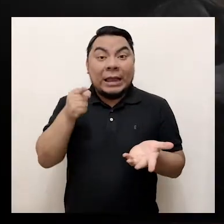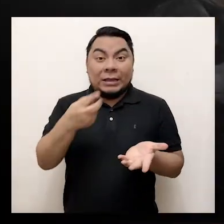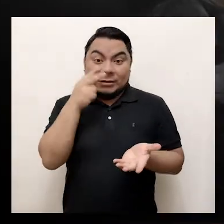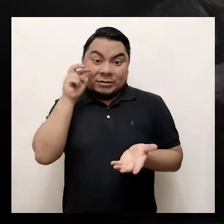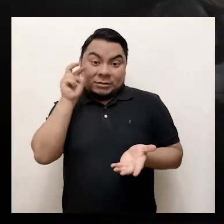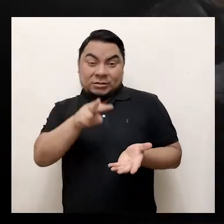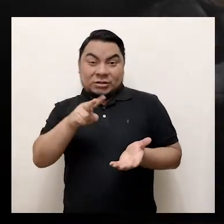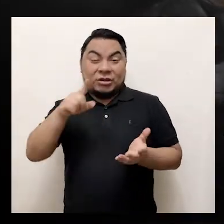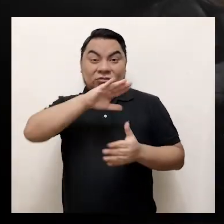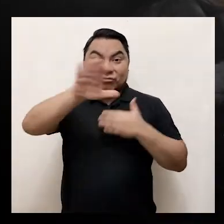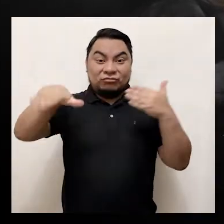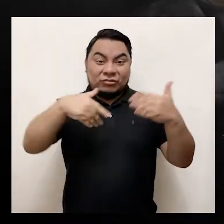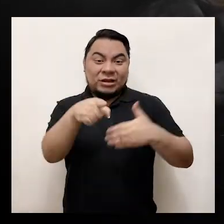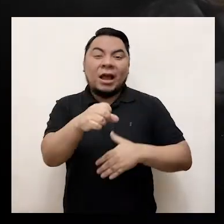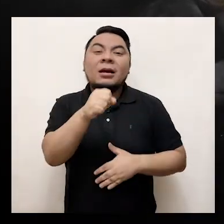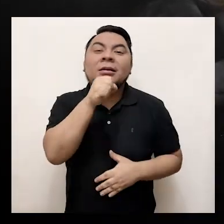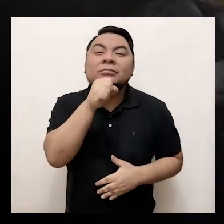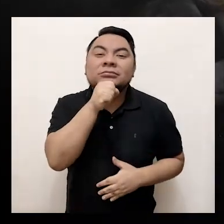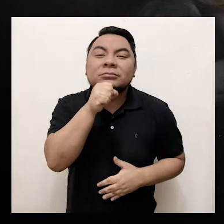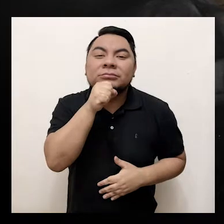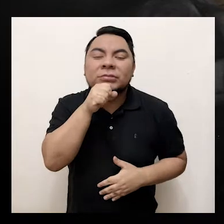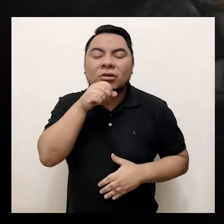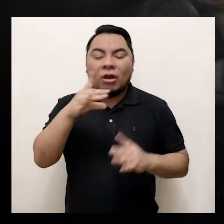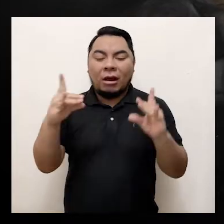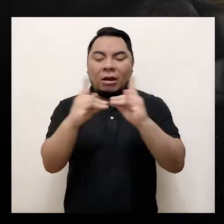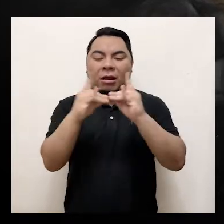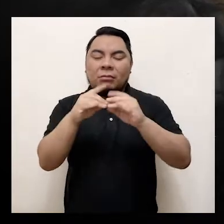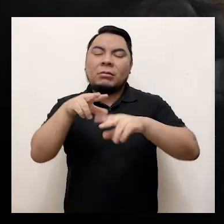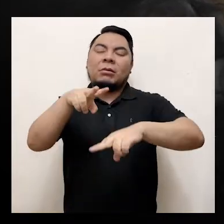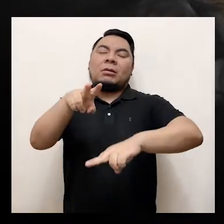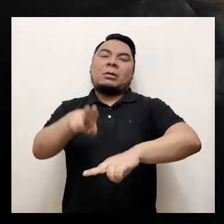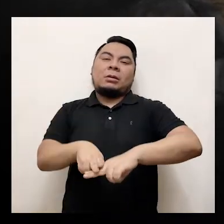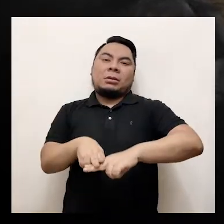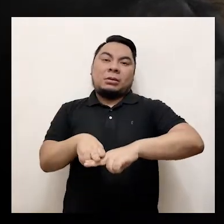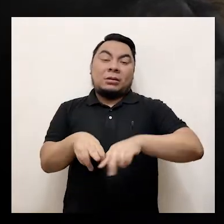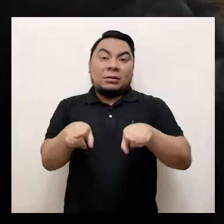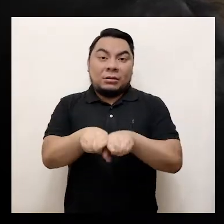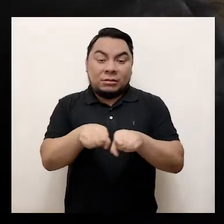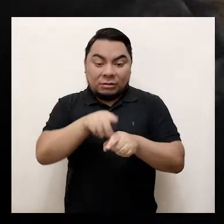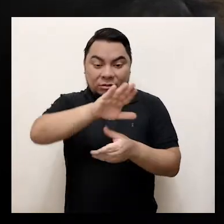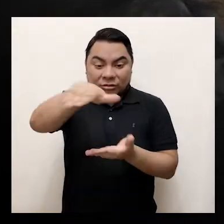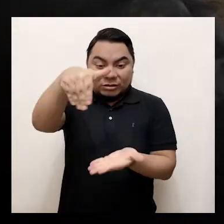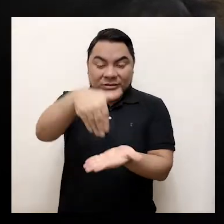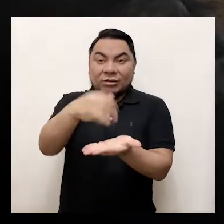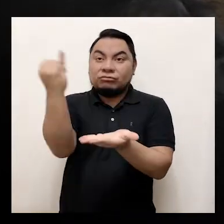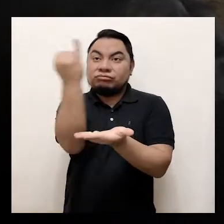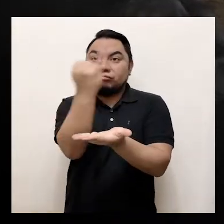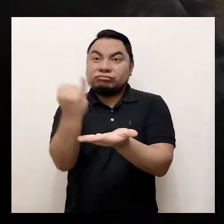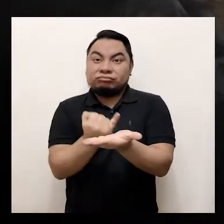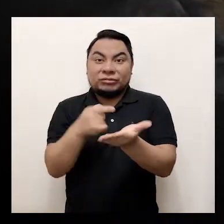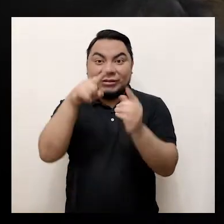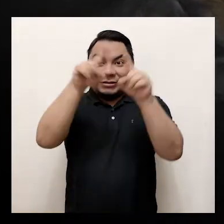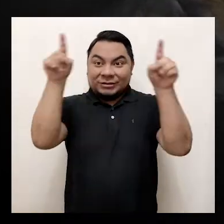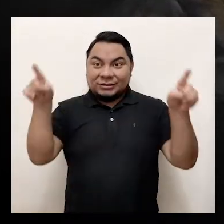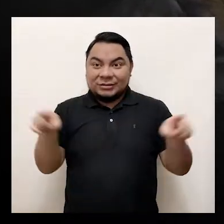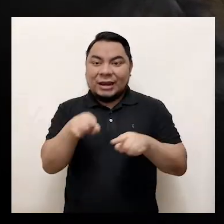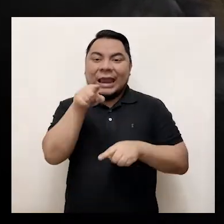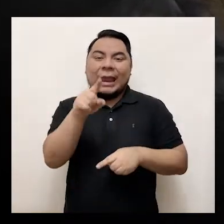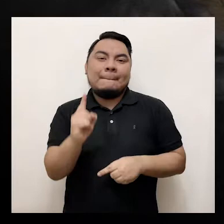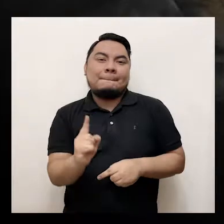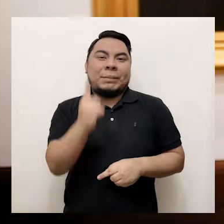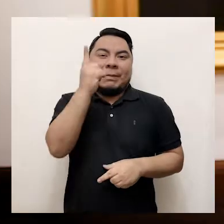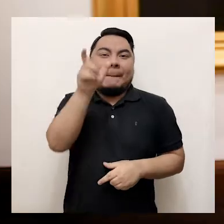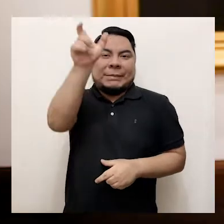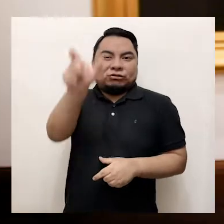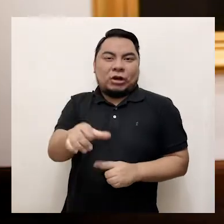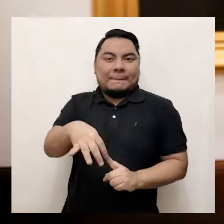La iluminación directa en el anciano recostado sobre la cama y su ubicación en el centro de la pintura evidencian su